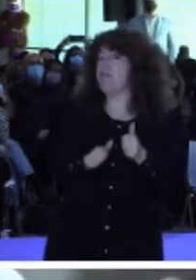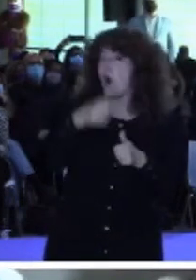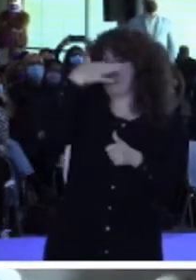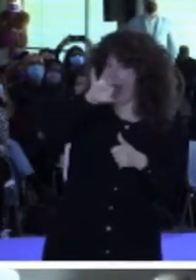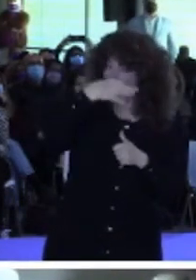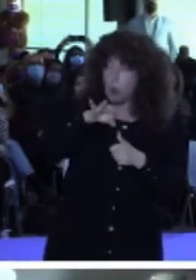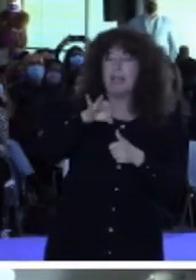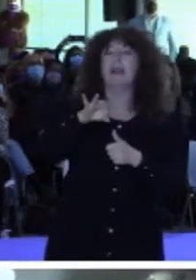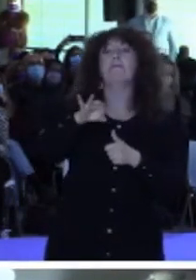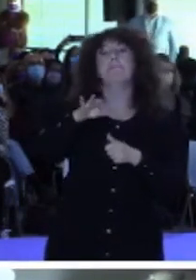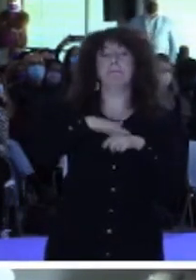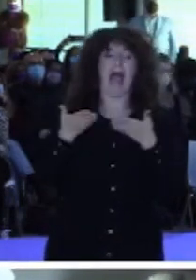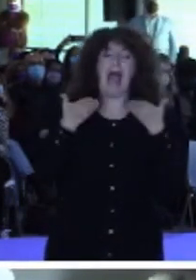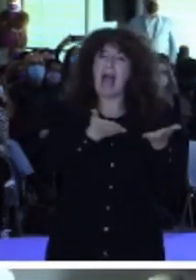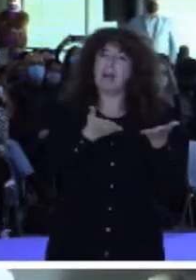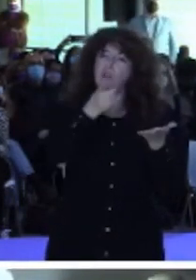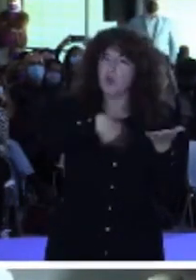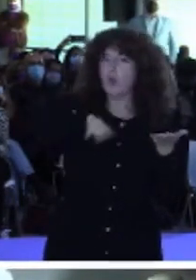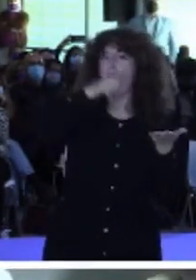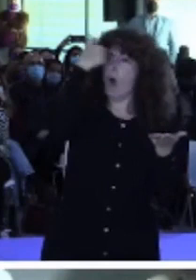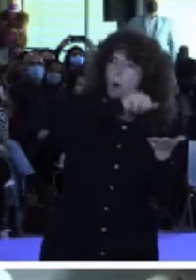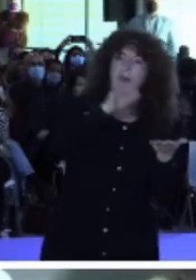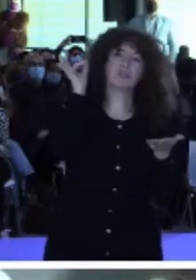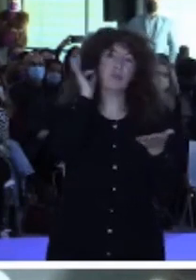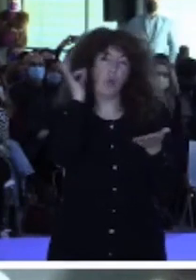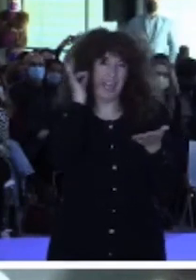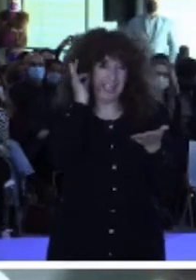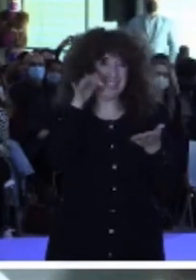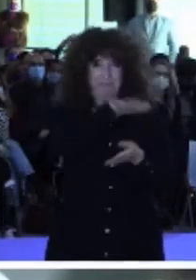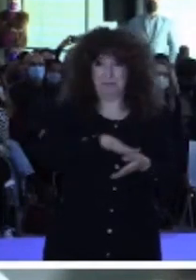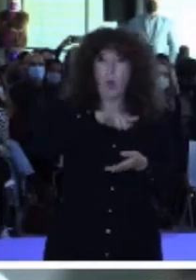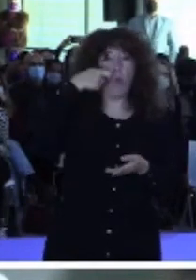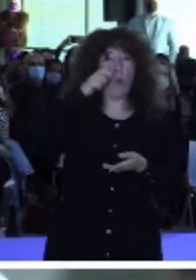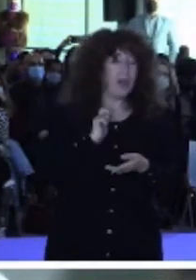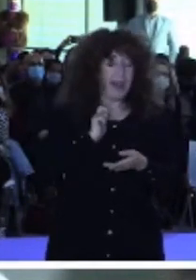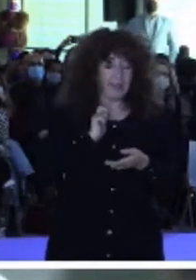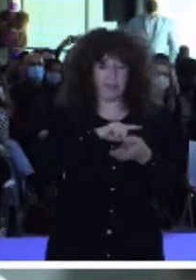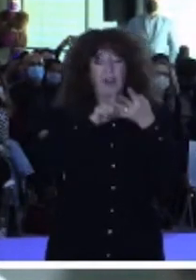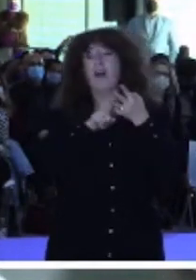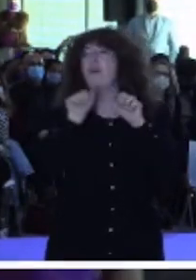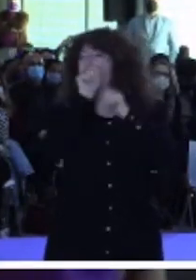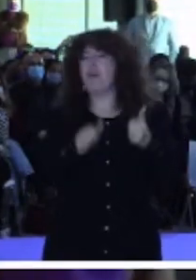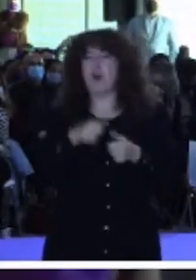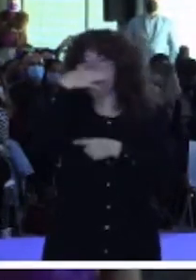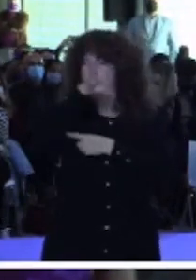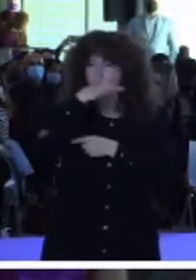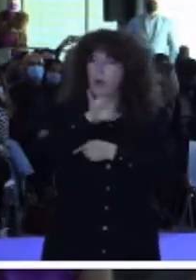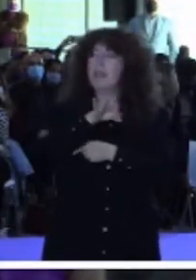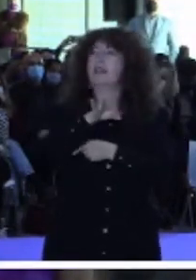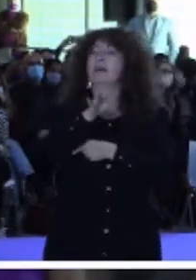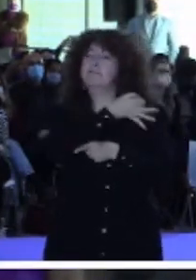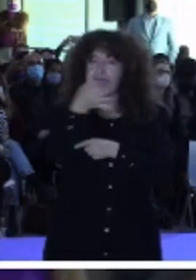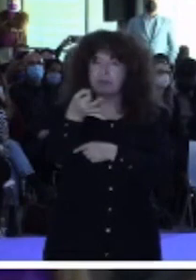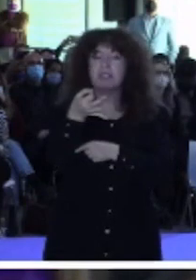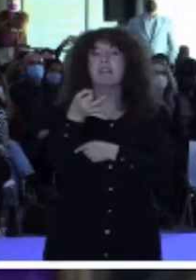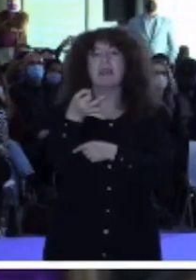de ayudar a los hombres y mujeres de Ucrania, la única forma eficaz